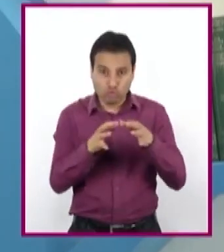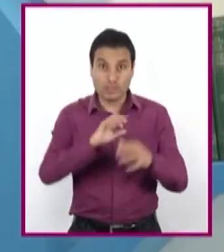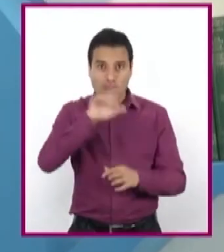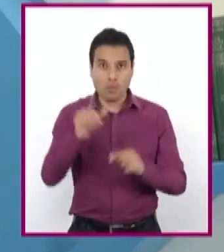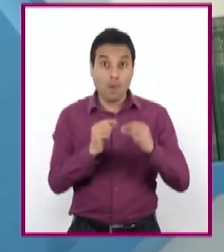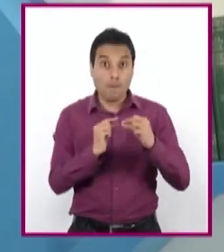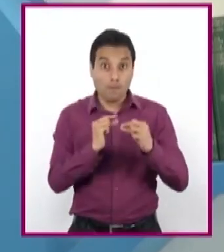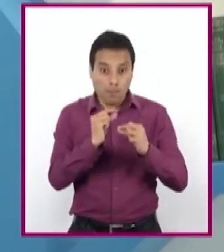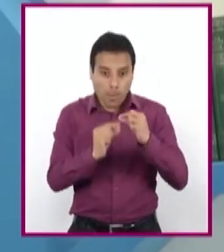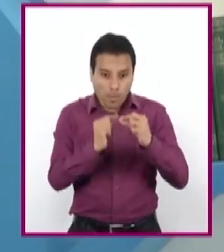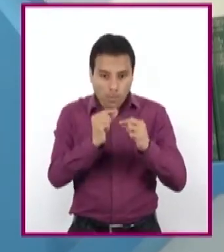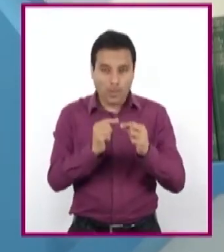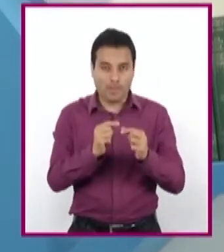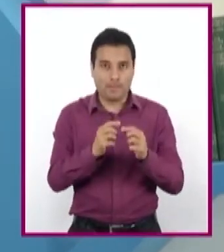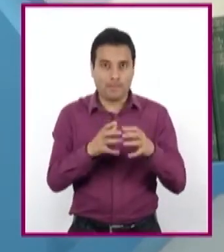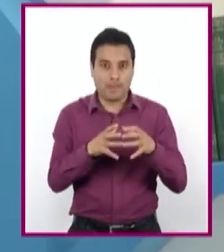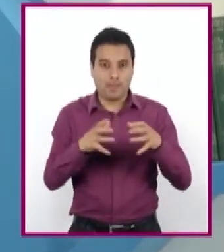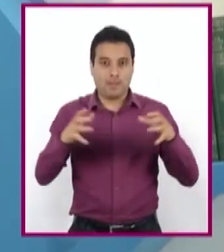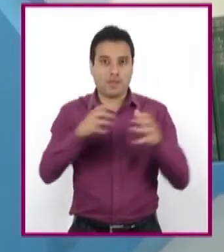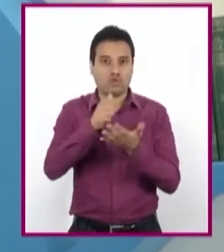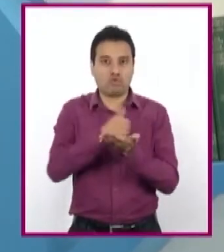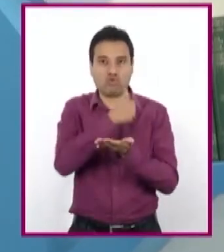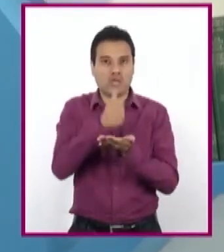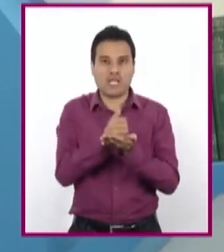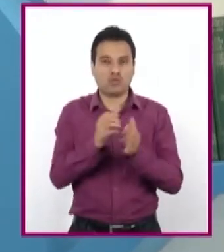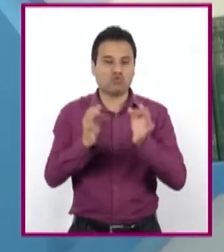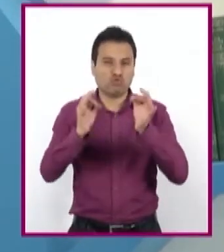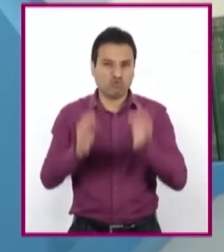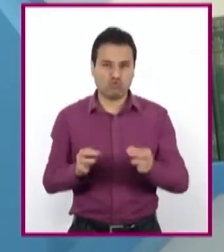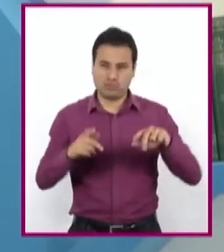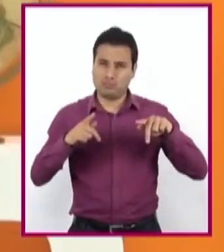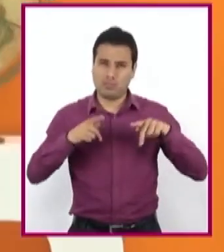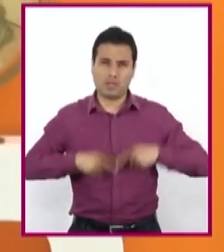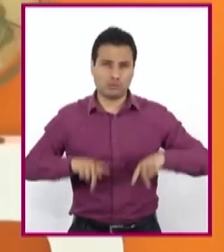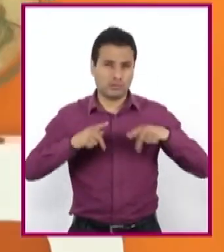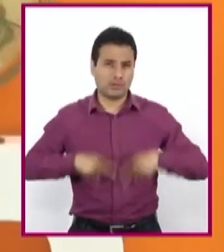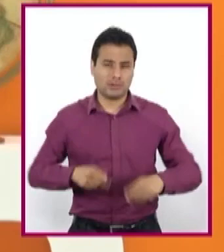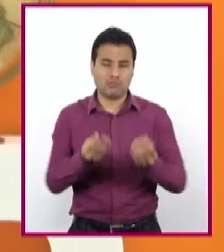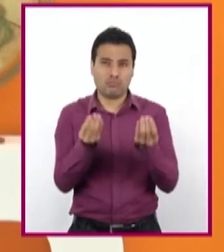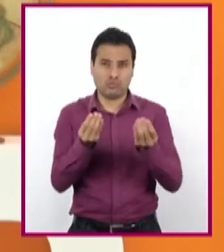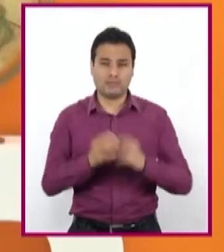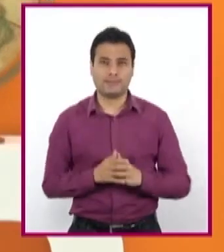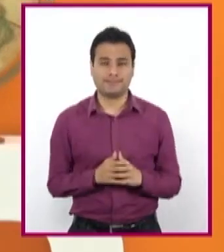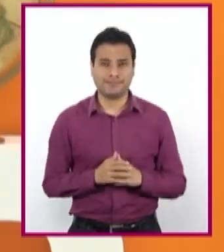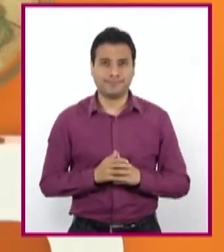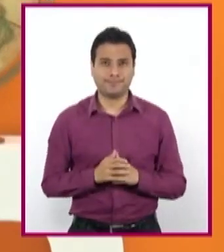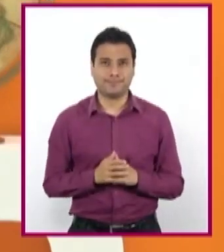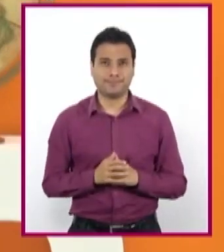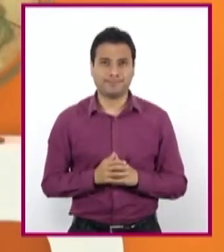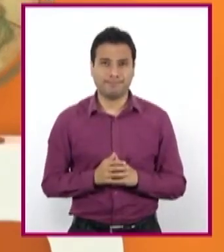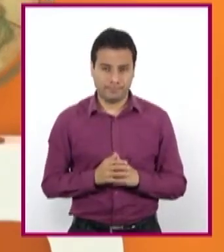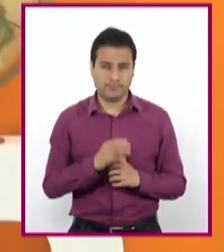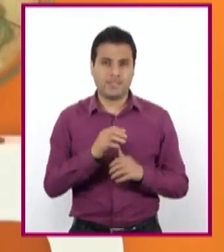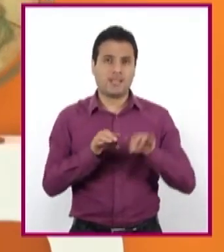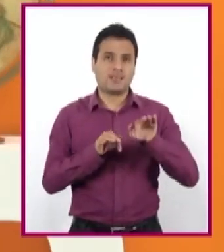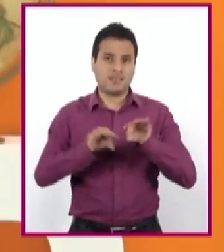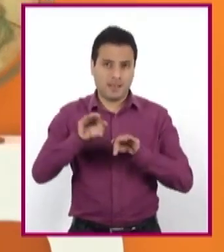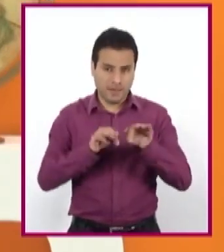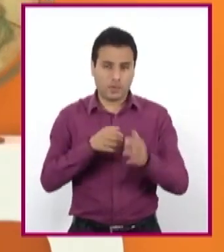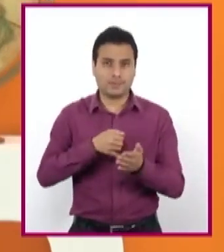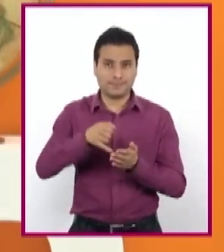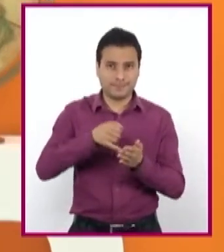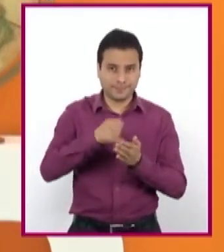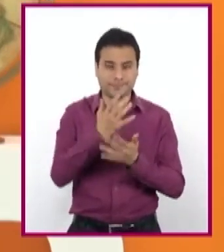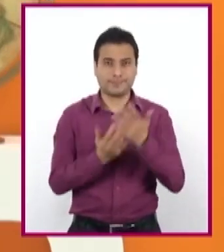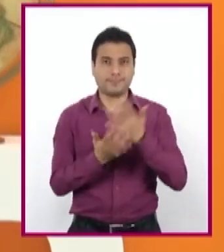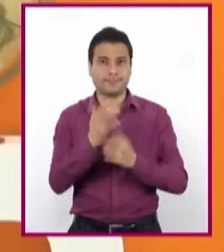convirtieron en las primeras ciudades de Mesoamérica, con un gran número de habitantes. Se dedicaban a la agricultura, a la